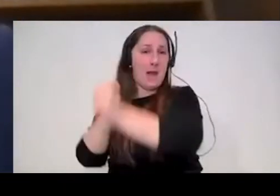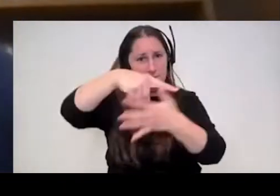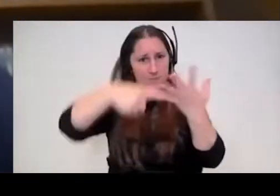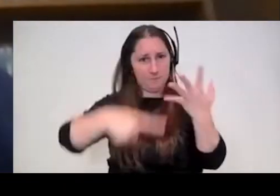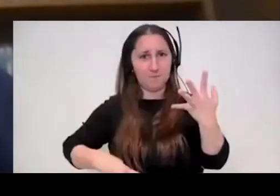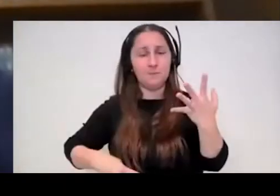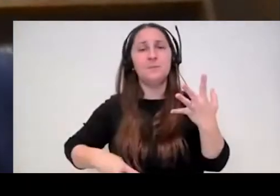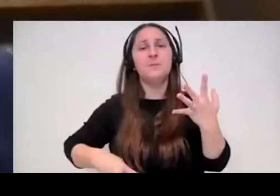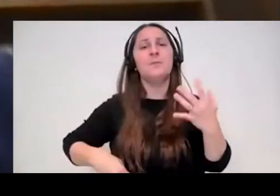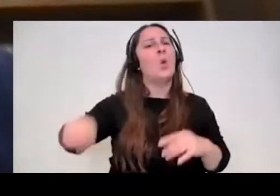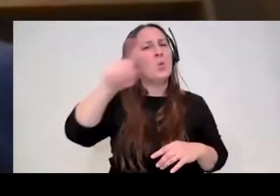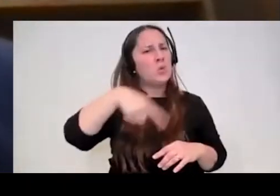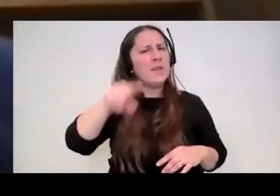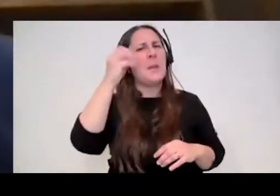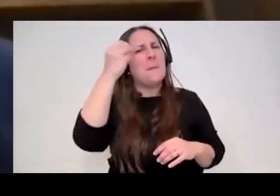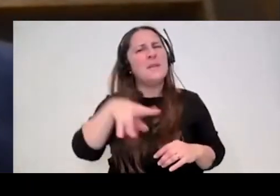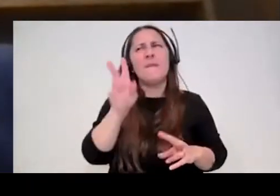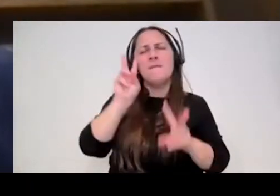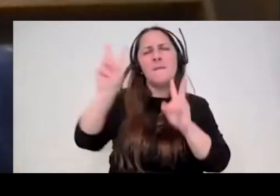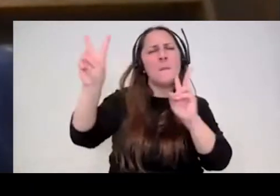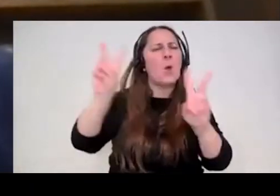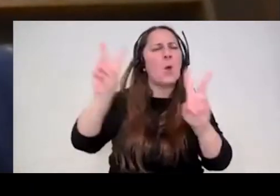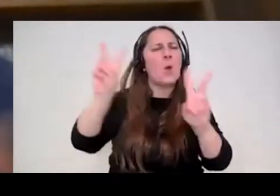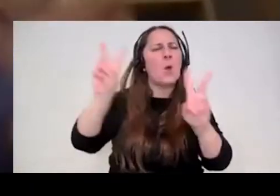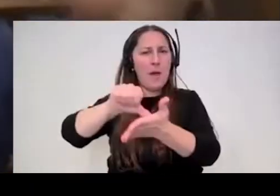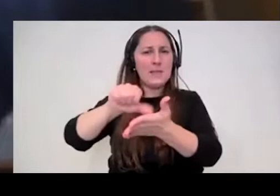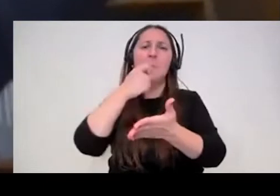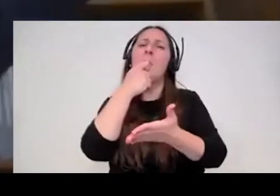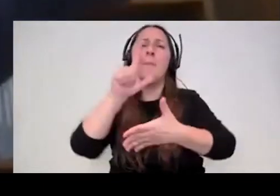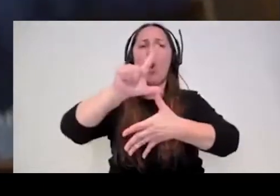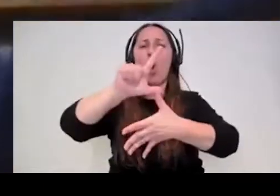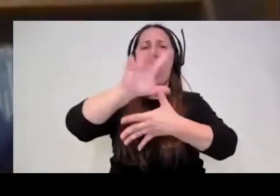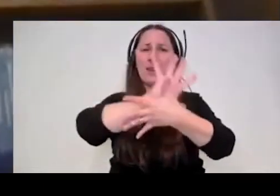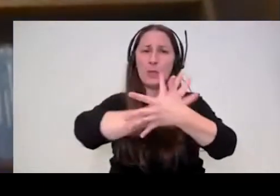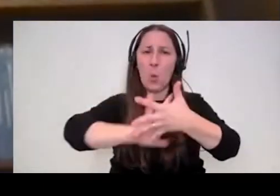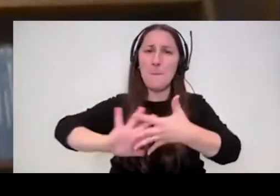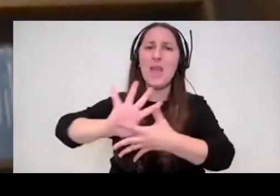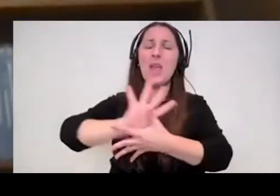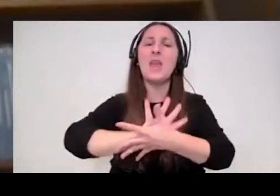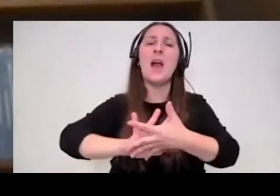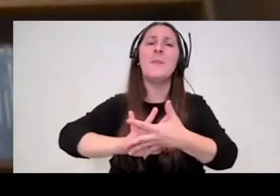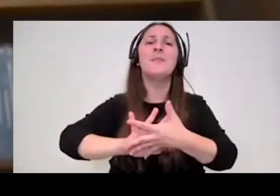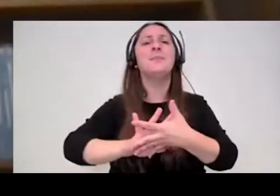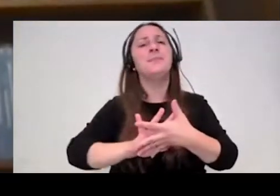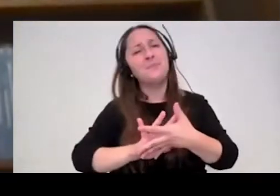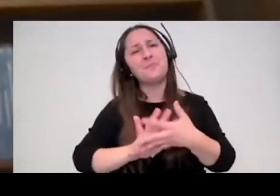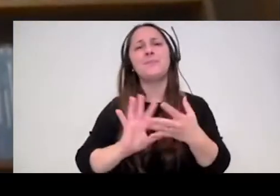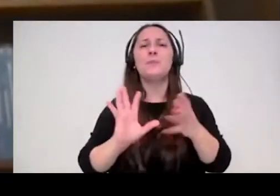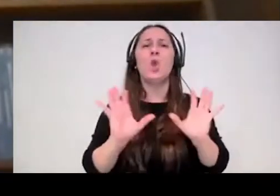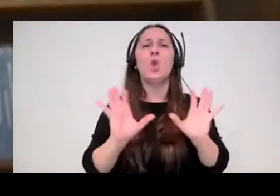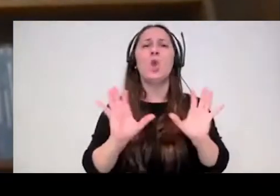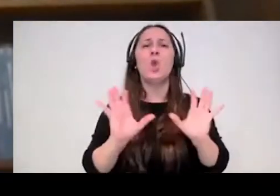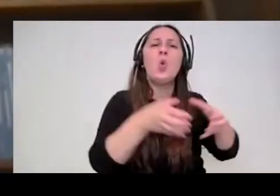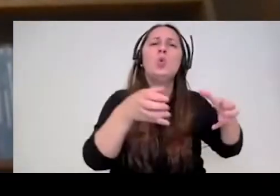ver algunos otros países, por ejemplo, en Latinoamérica, entonces, y un conjunto de trabajadores que